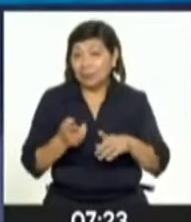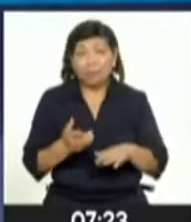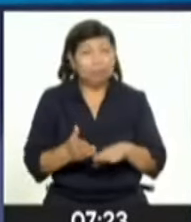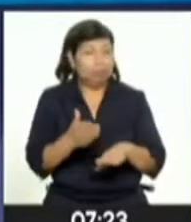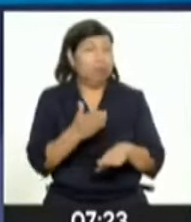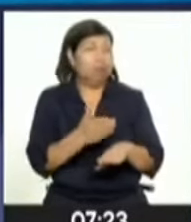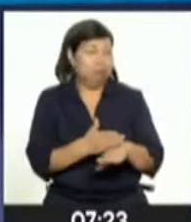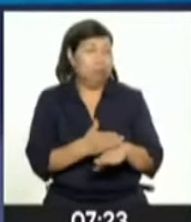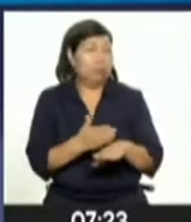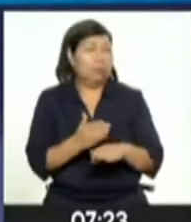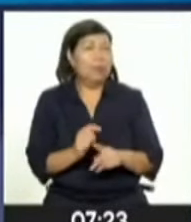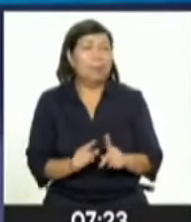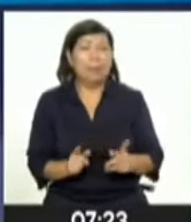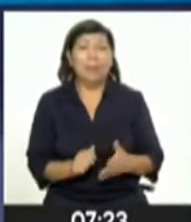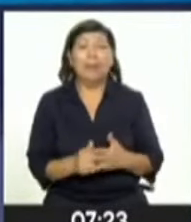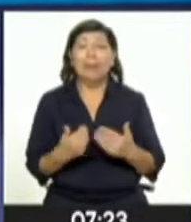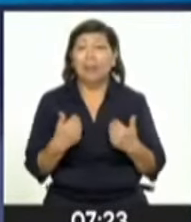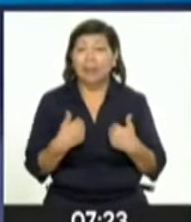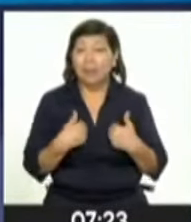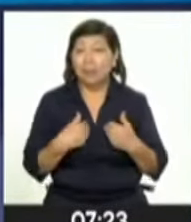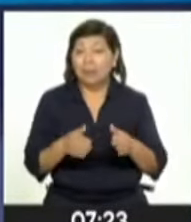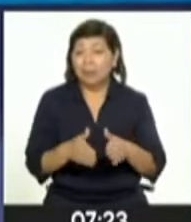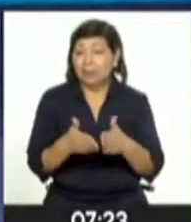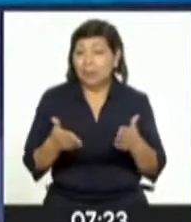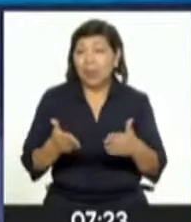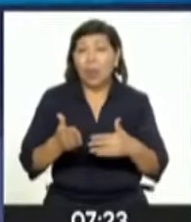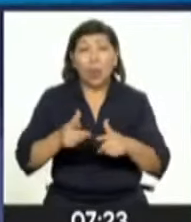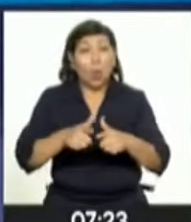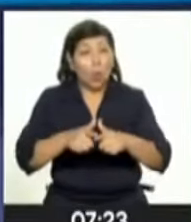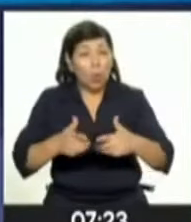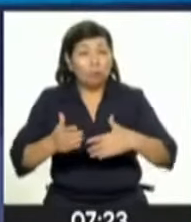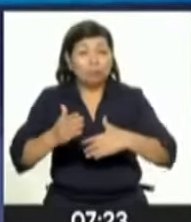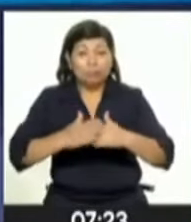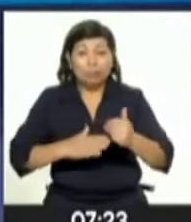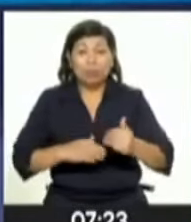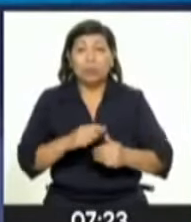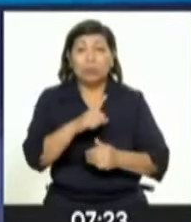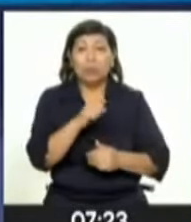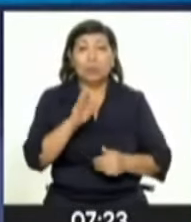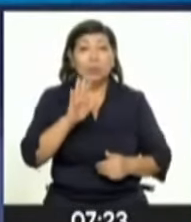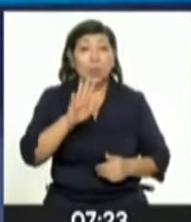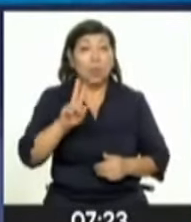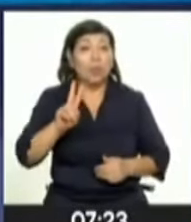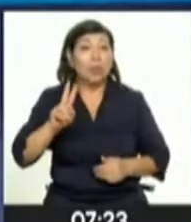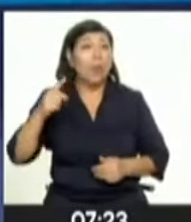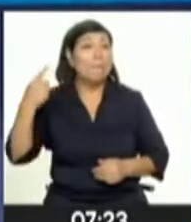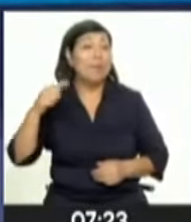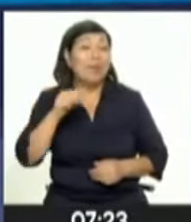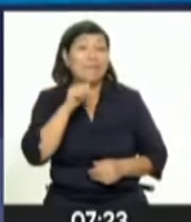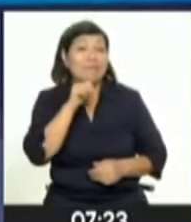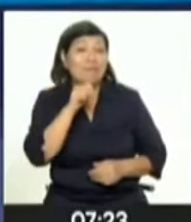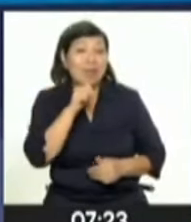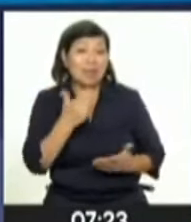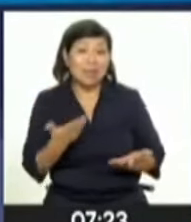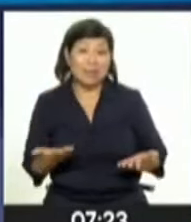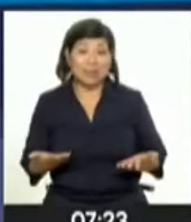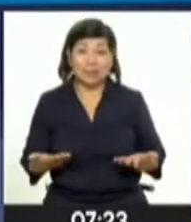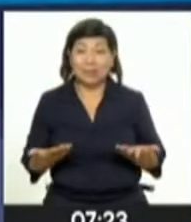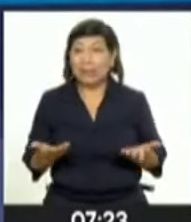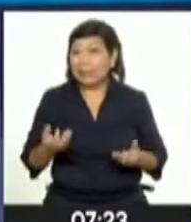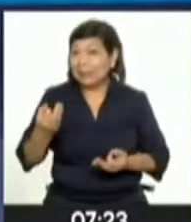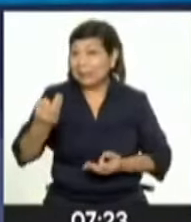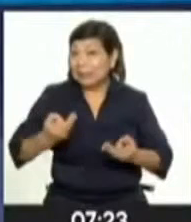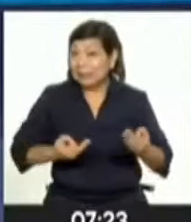hace un tiempo atrás de que tenemos una brecha en infraestructura de 152 mil millones, o sea, eso es